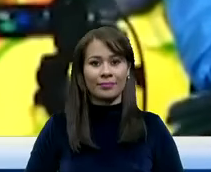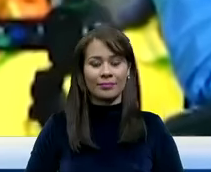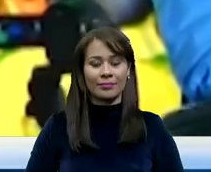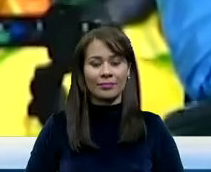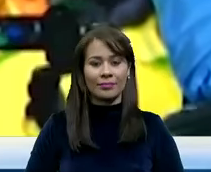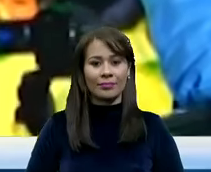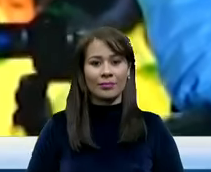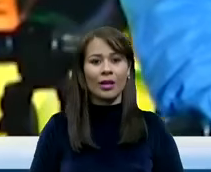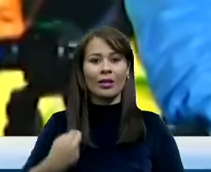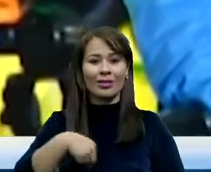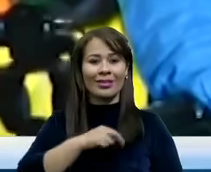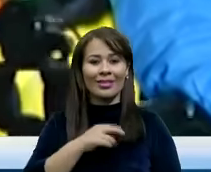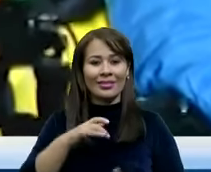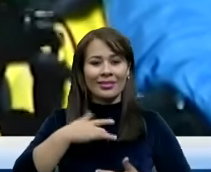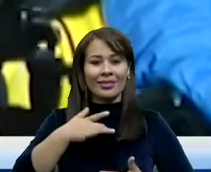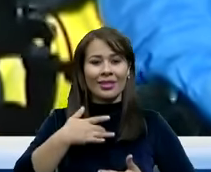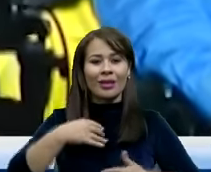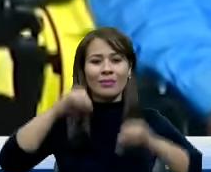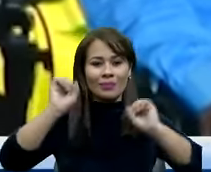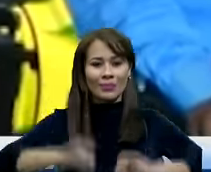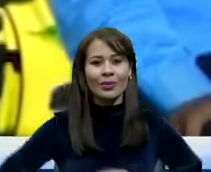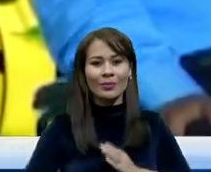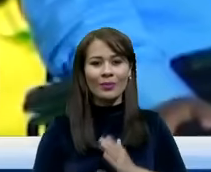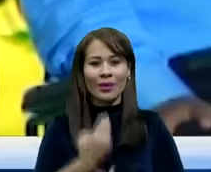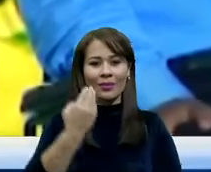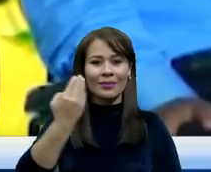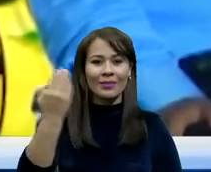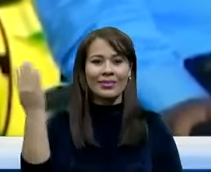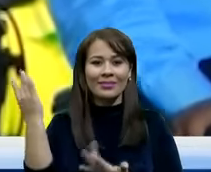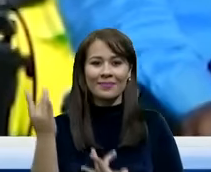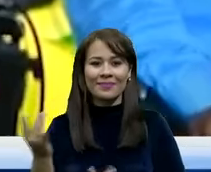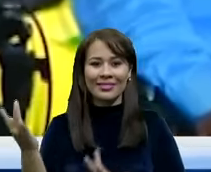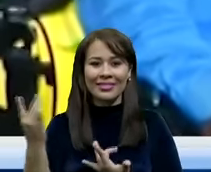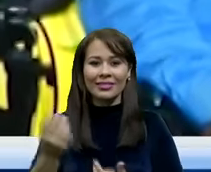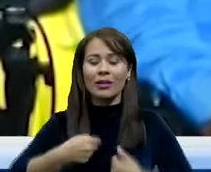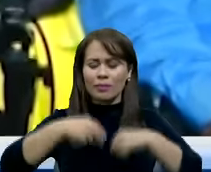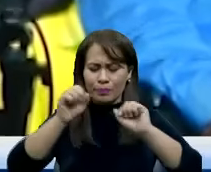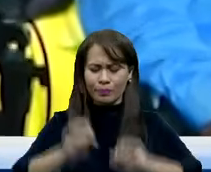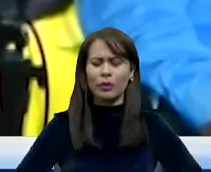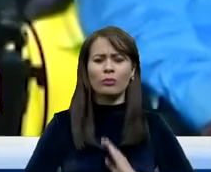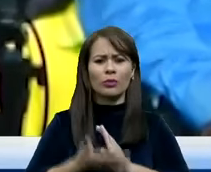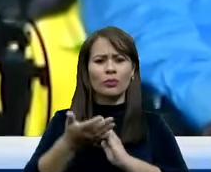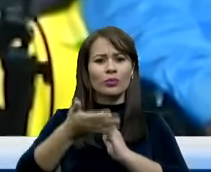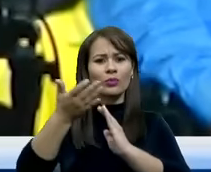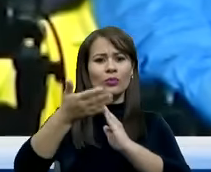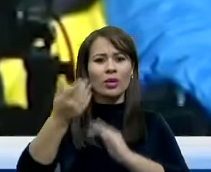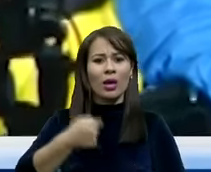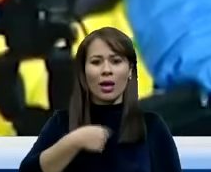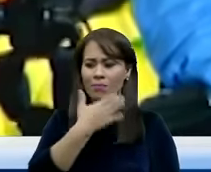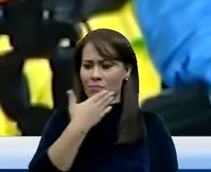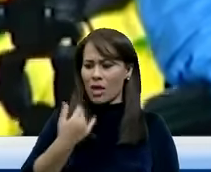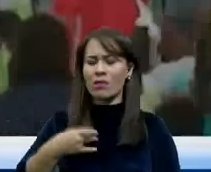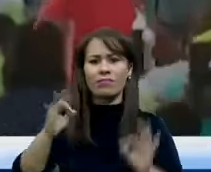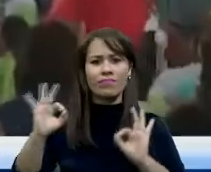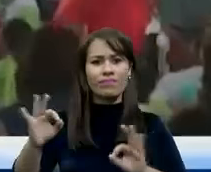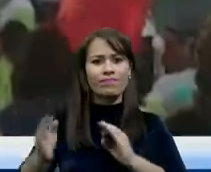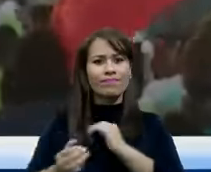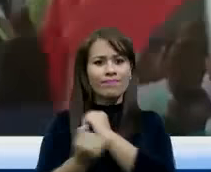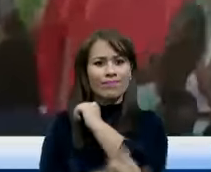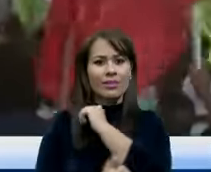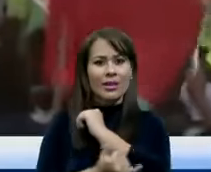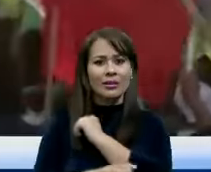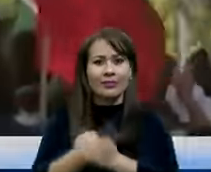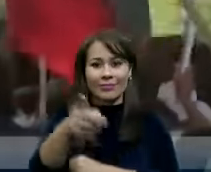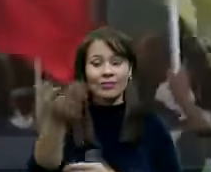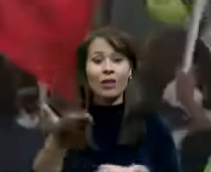nos renueva las esperanzas de que podemos seguir construyendo el país que queremos. Desde